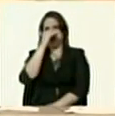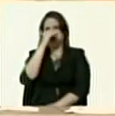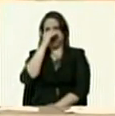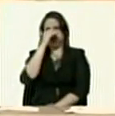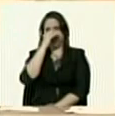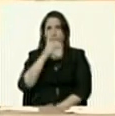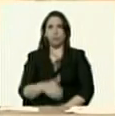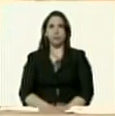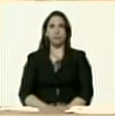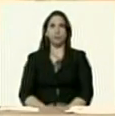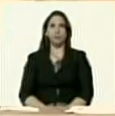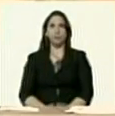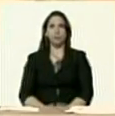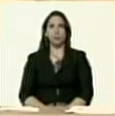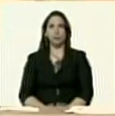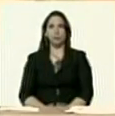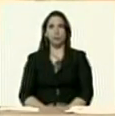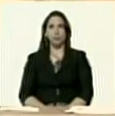años